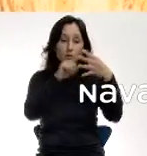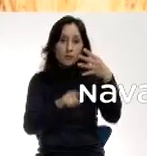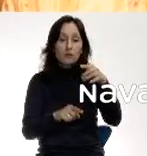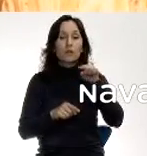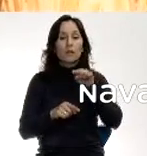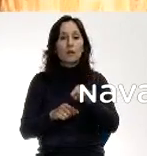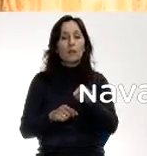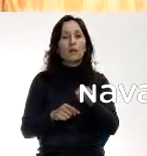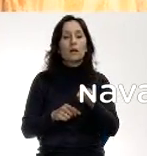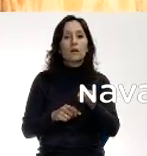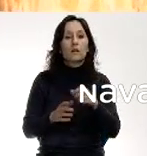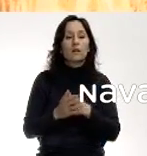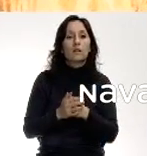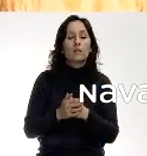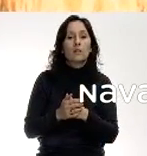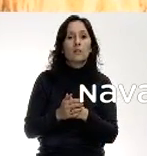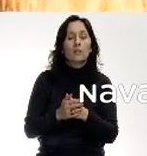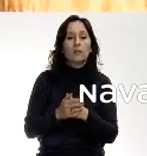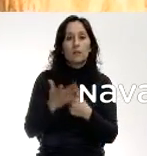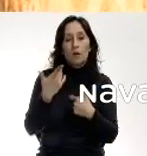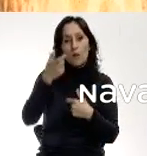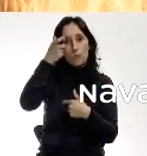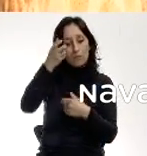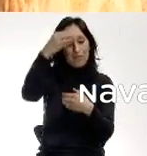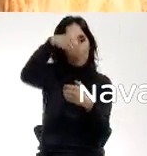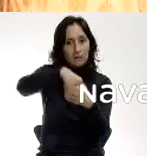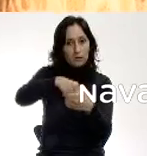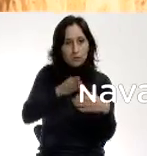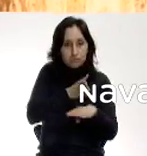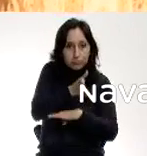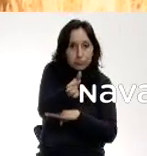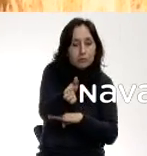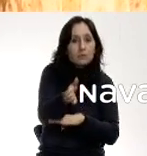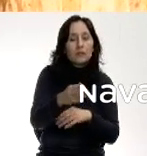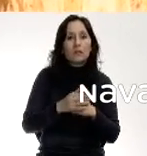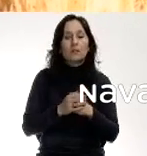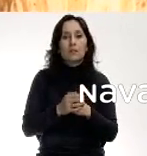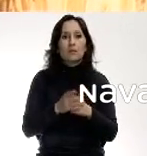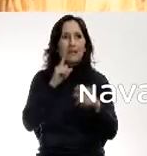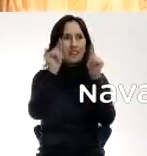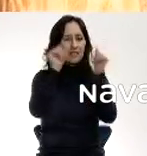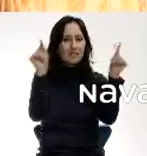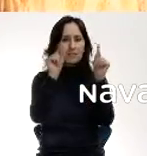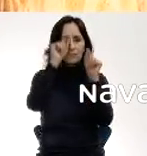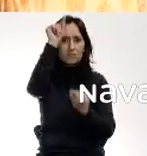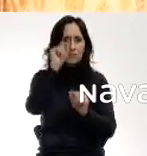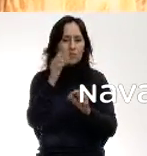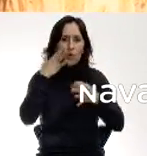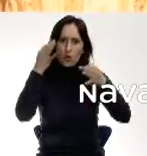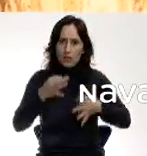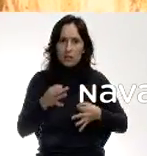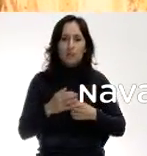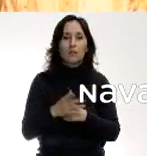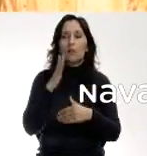la que va directamente a una de las arterias del pueblo, y como bien dices, sería el tamaño original. No pensemos que son